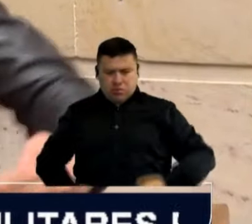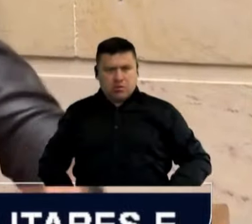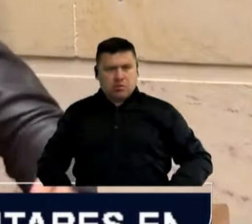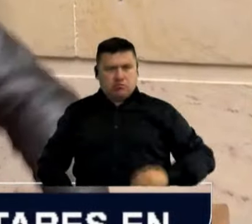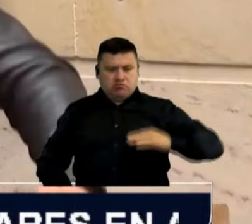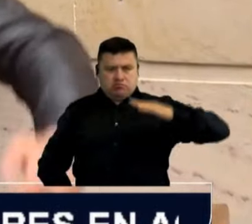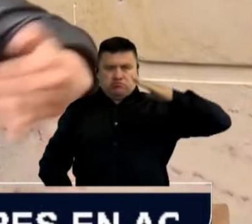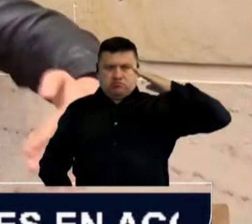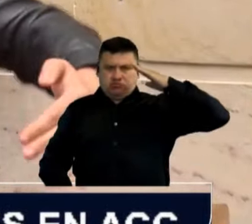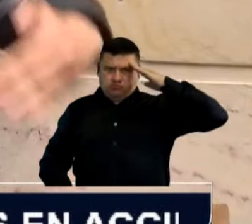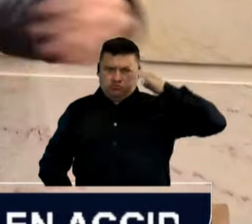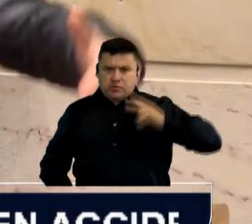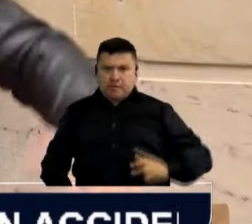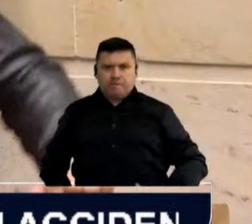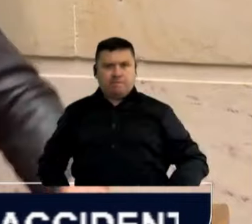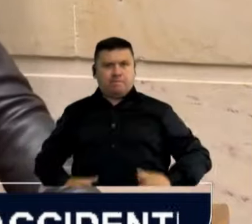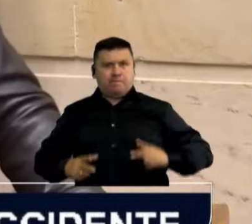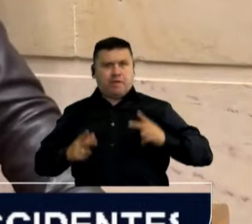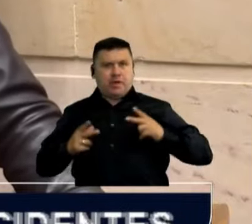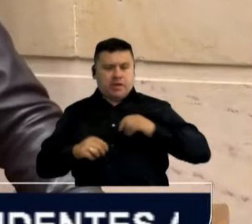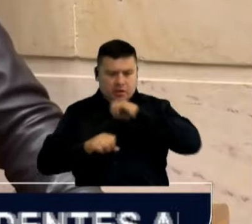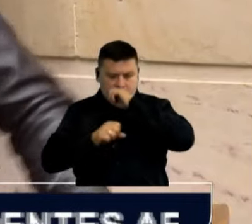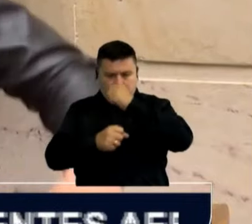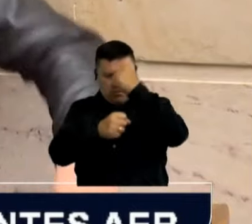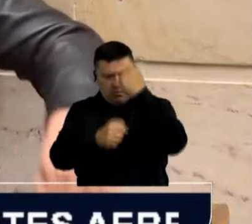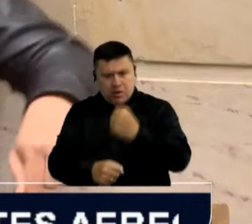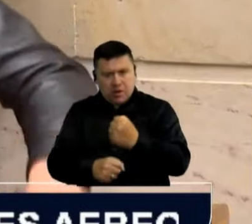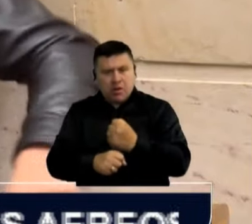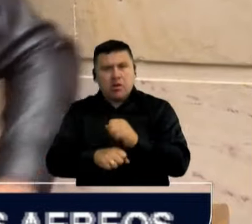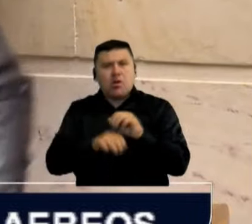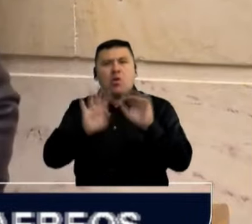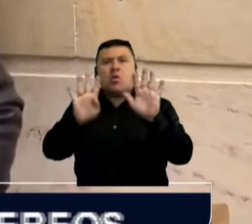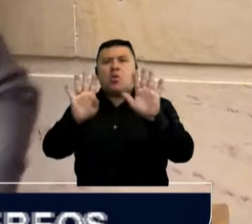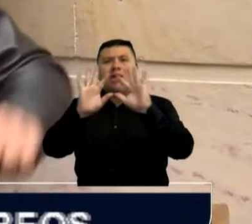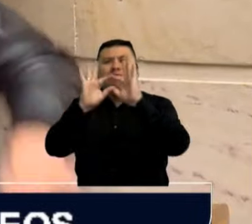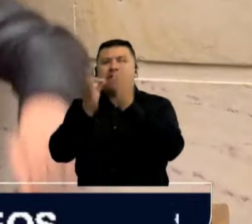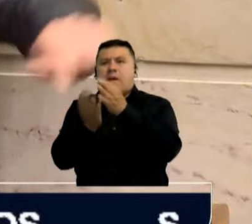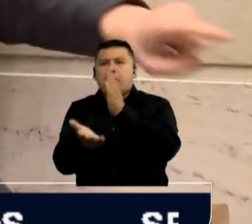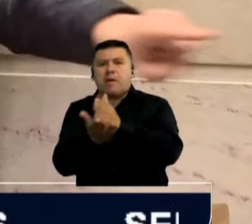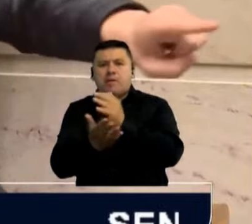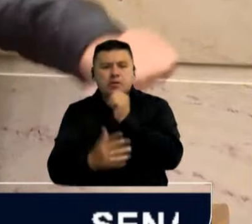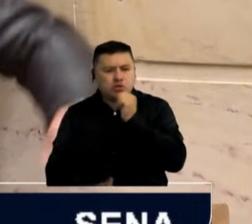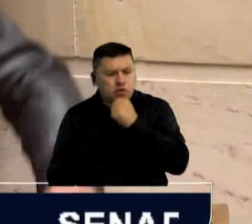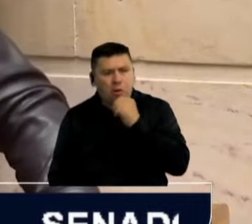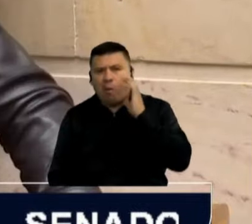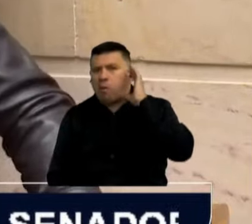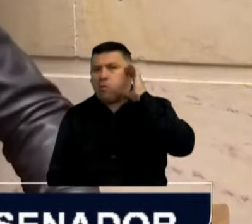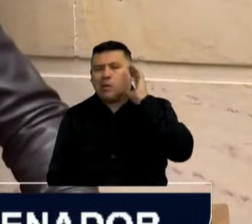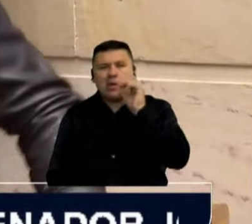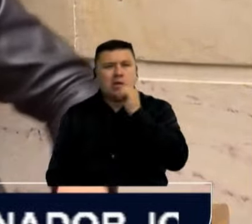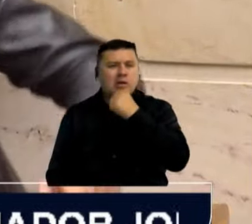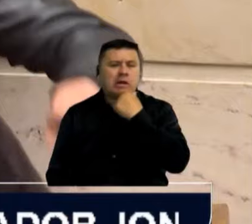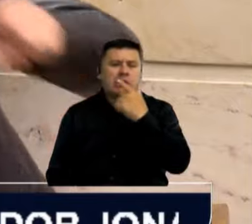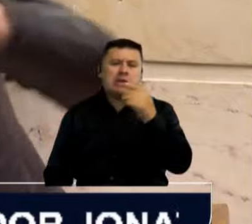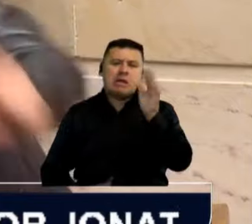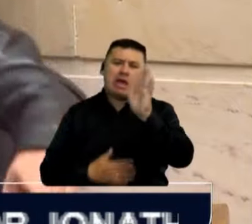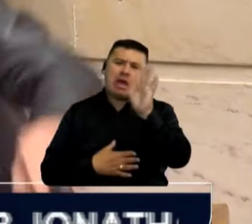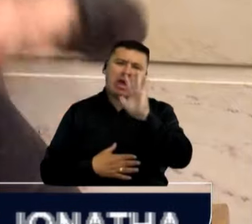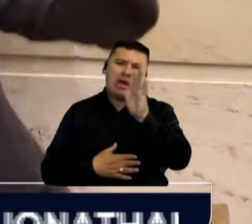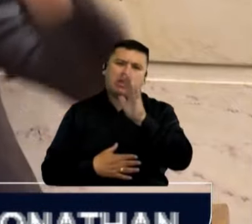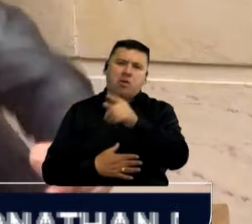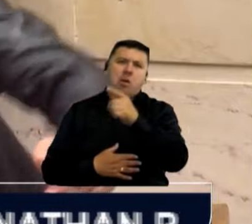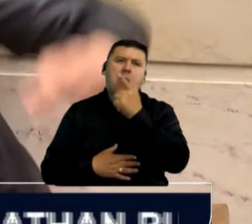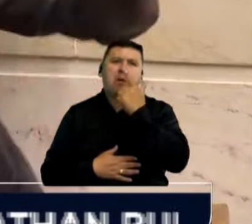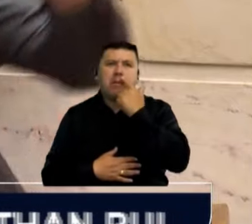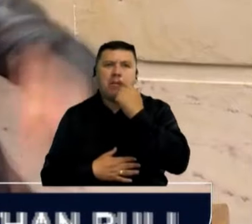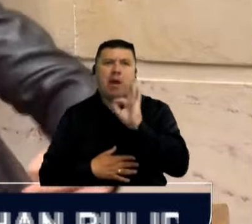persona que estaba dando su vida por esta patria. 9 familias que hoy quizás están despidiendo a quien sería su